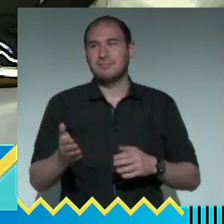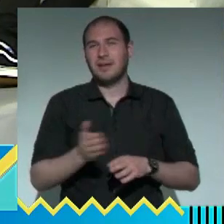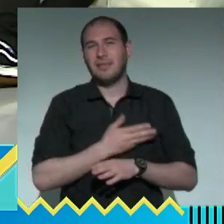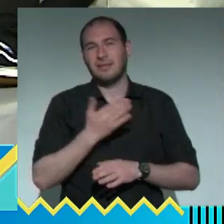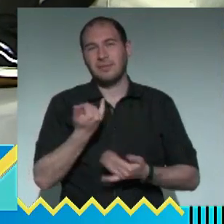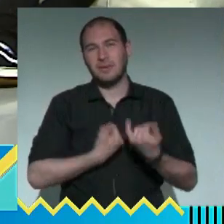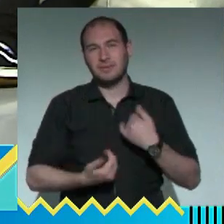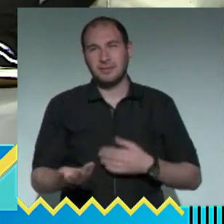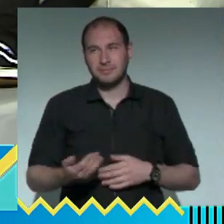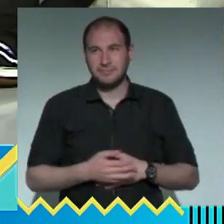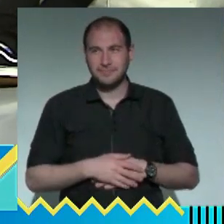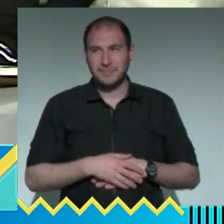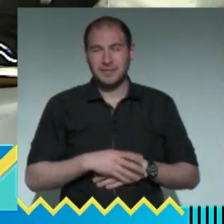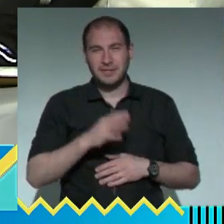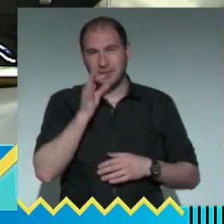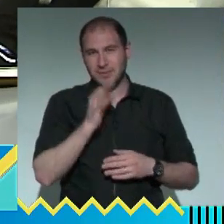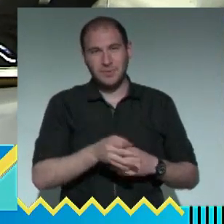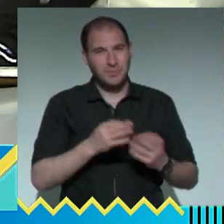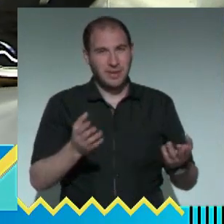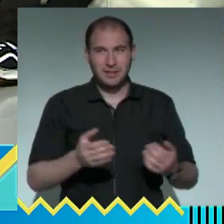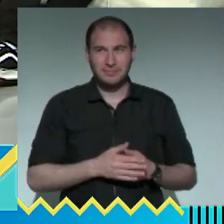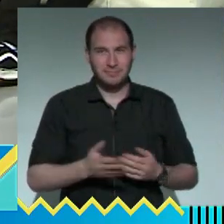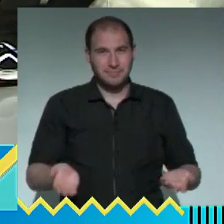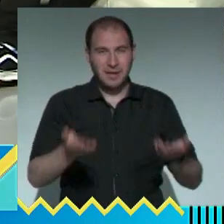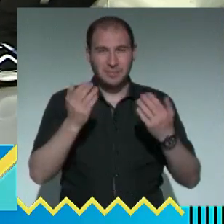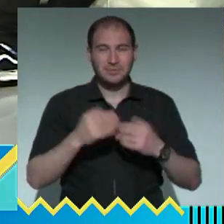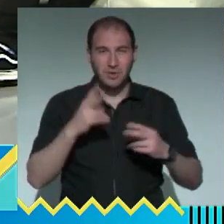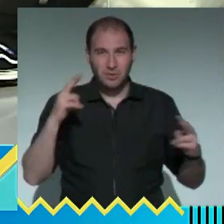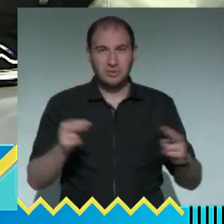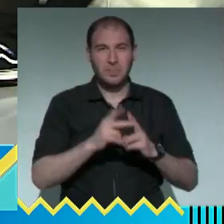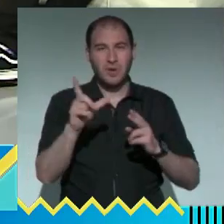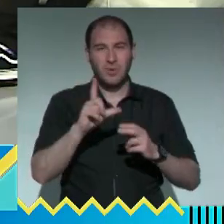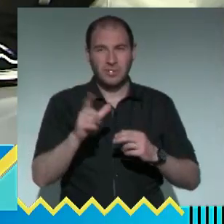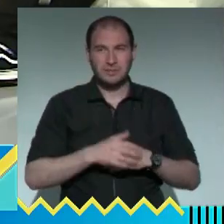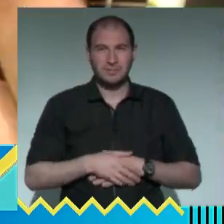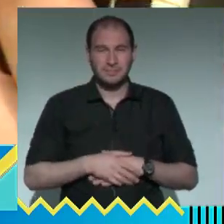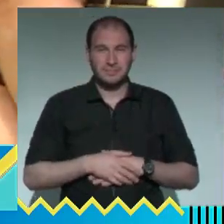Me lo quemé. Nunca se puede quemar ese tema. Adelante, nos encontramos el lunes.